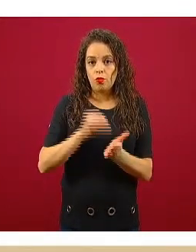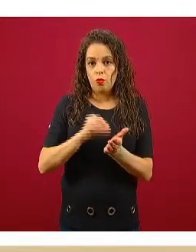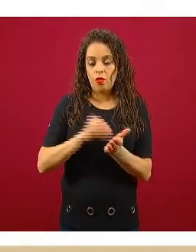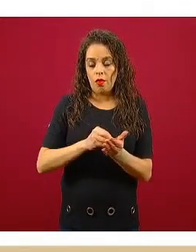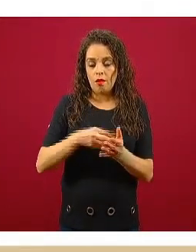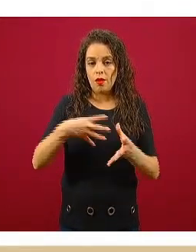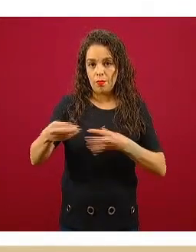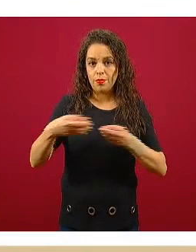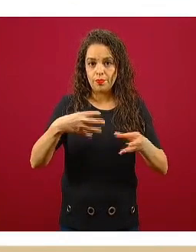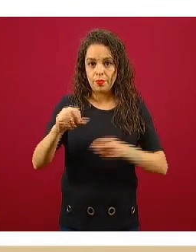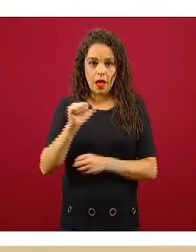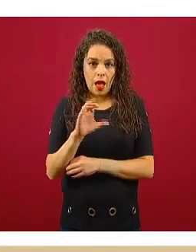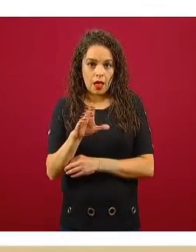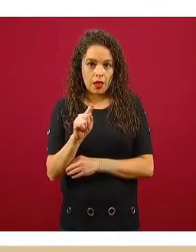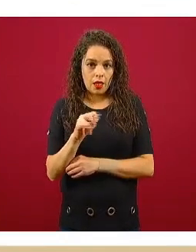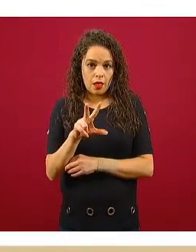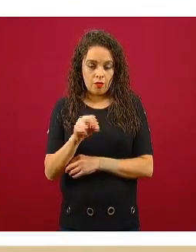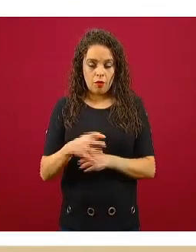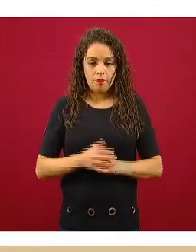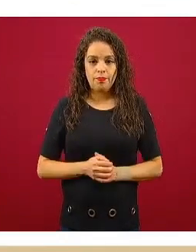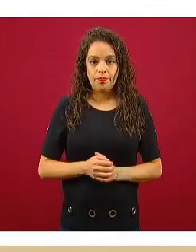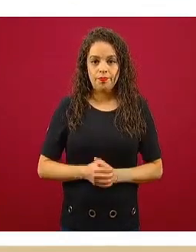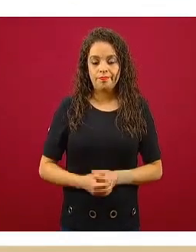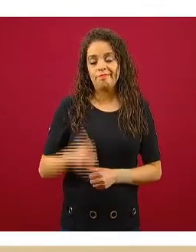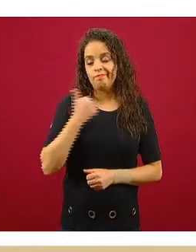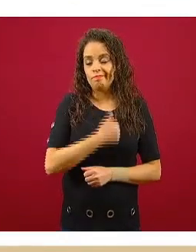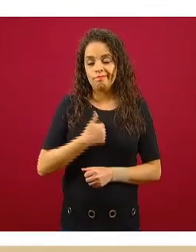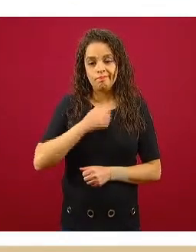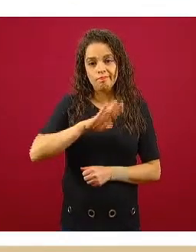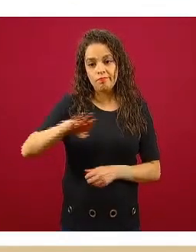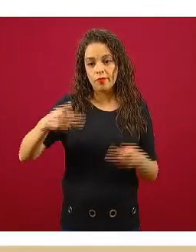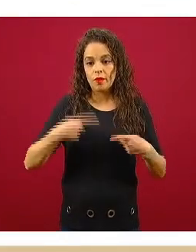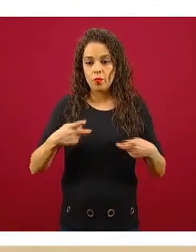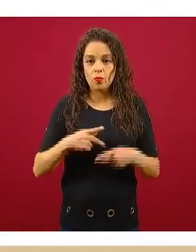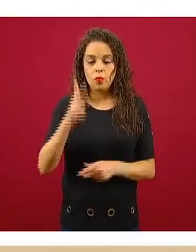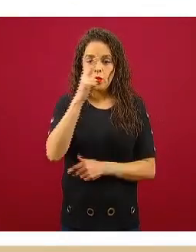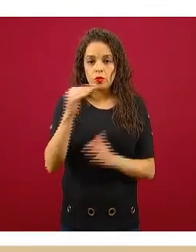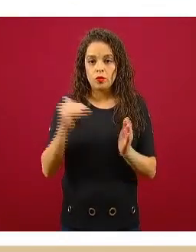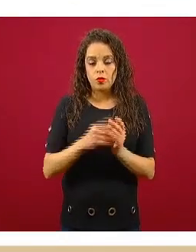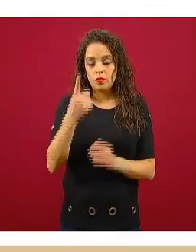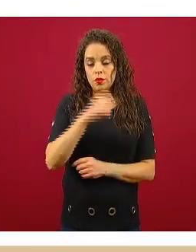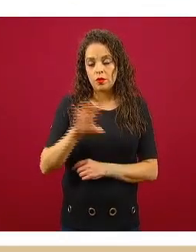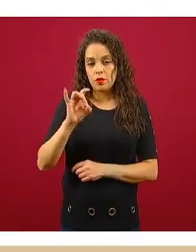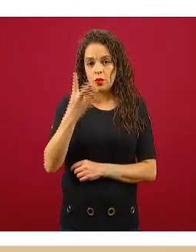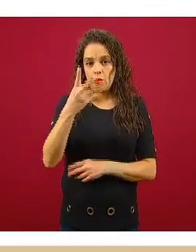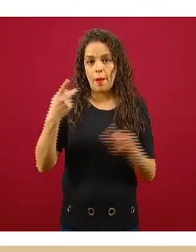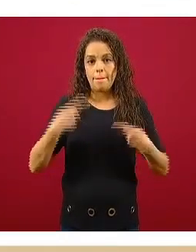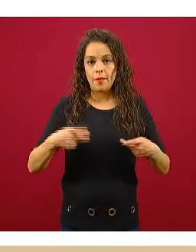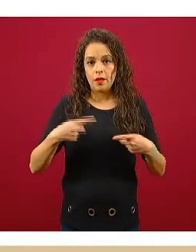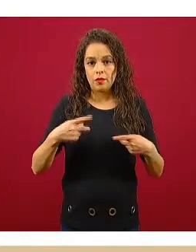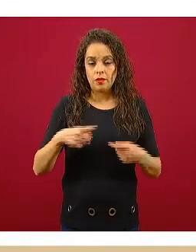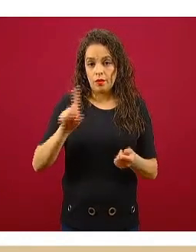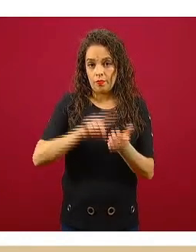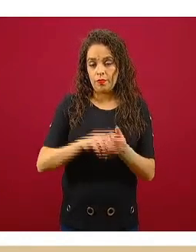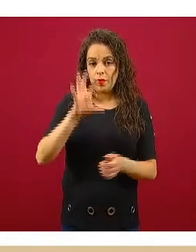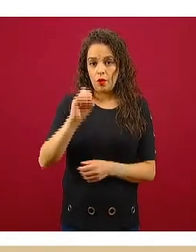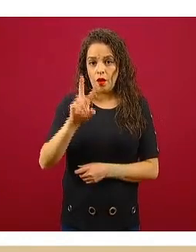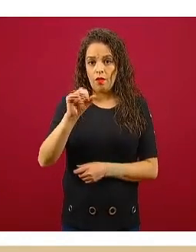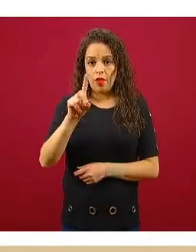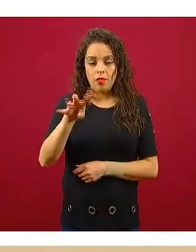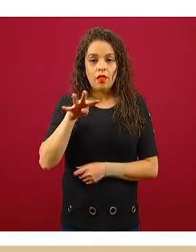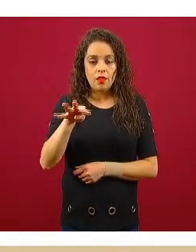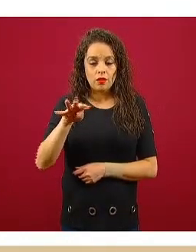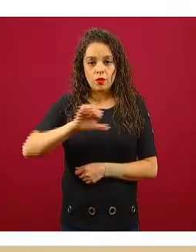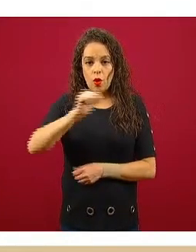14.718. Hasta el momento también han fallecido lamentablemente 8.134 personas por COVID-19. La